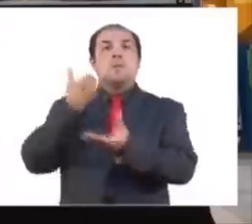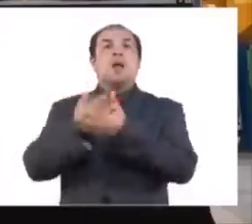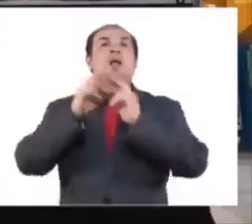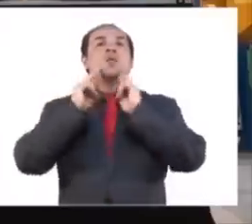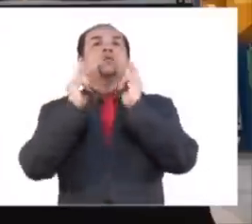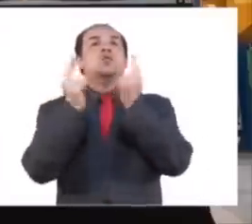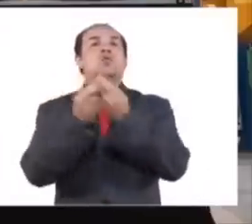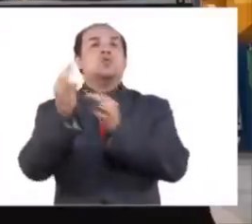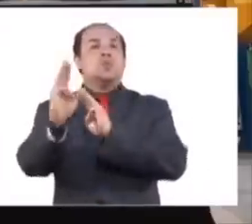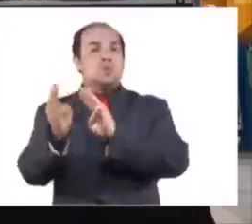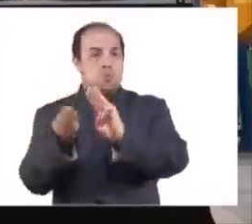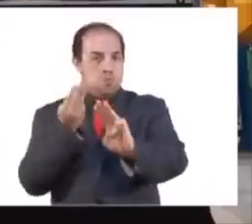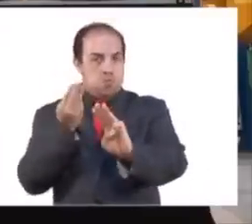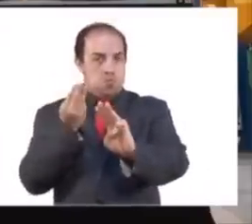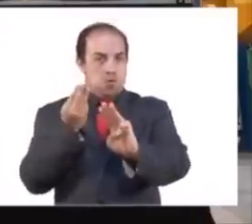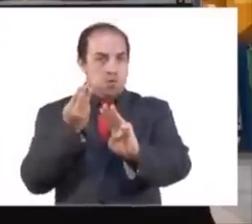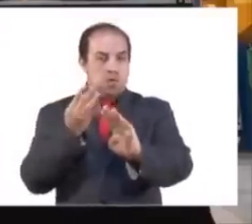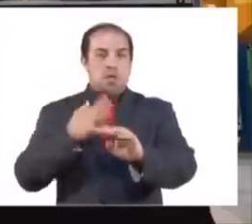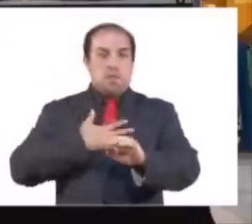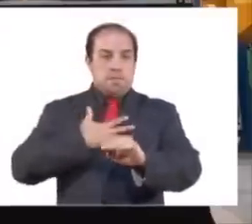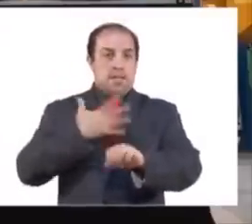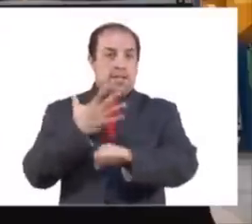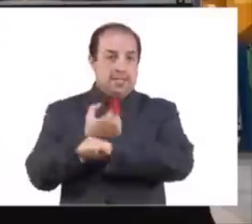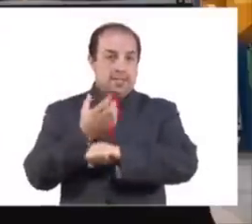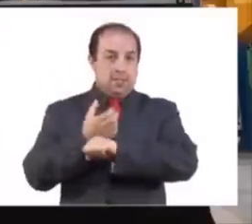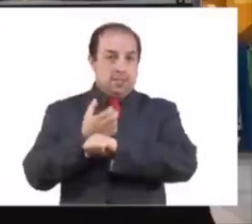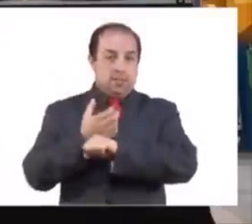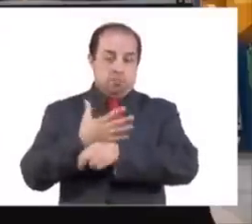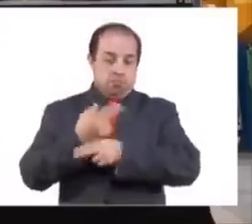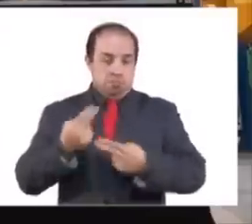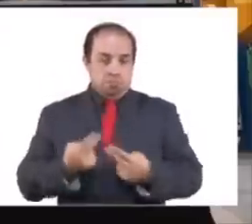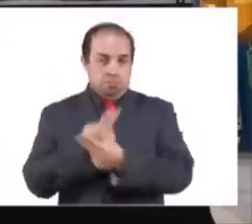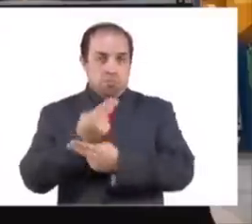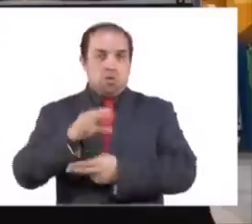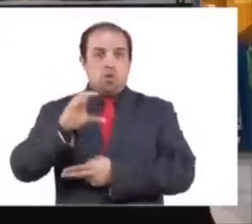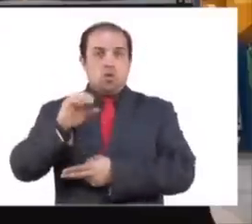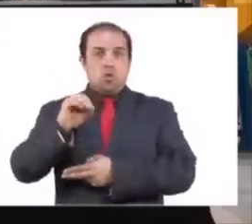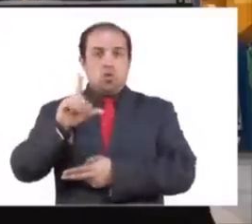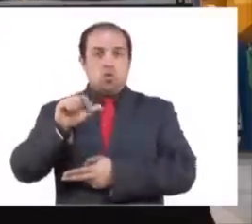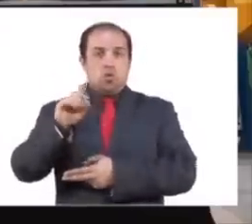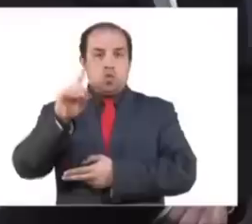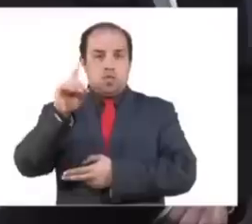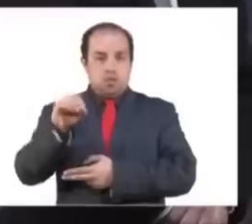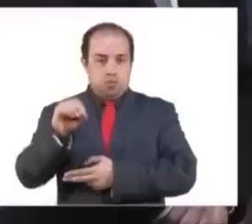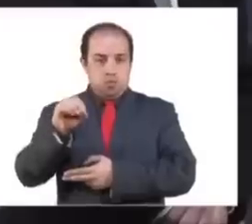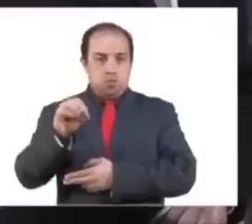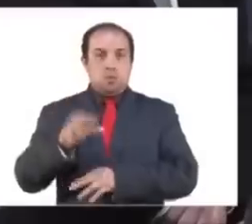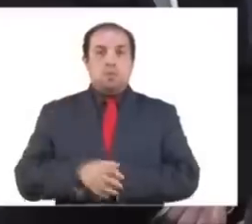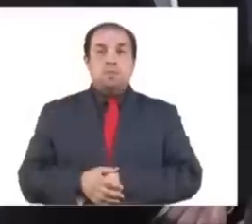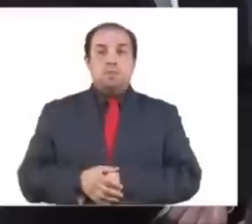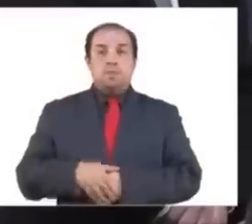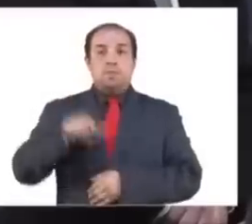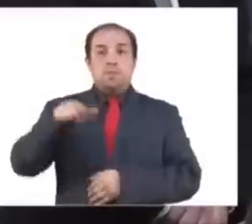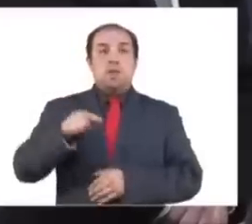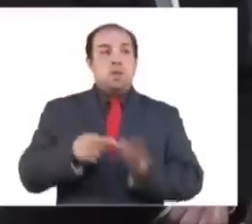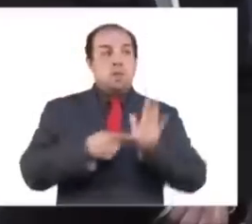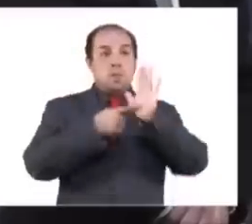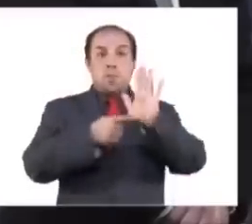mundial en mi estado natal de Colorado, donde vamos a levantar este